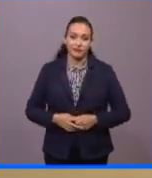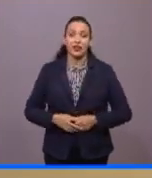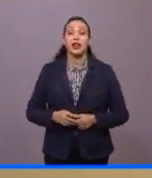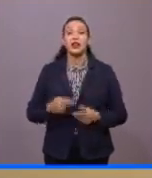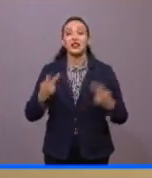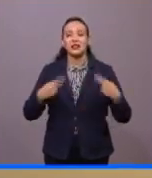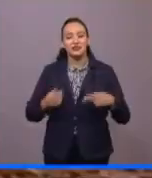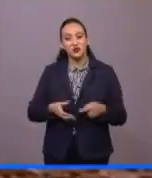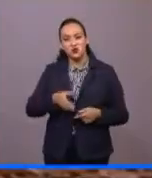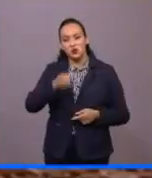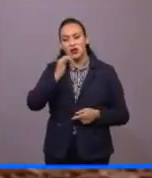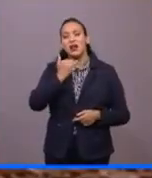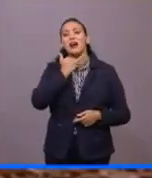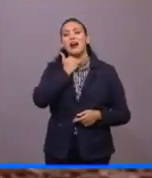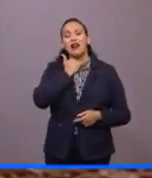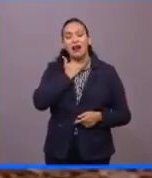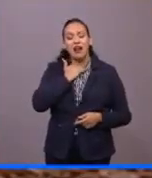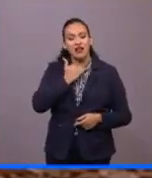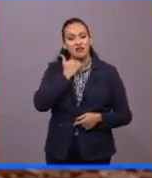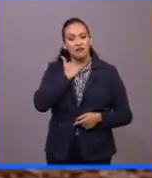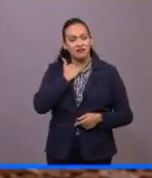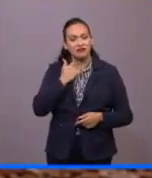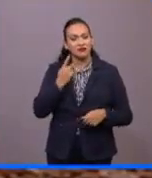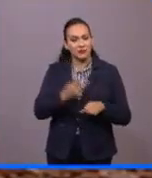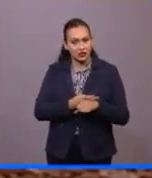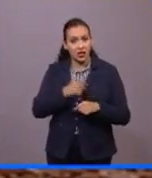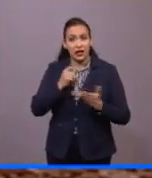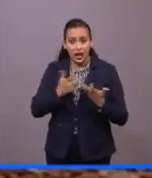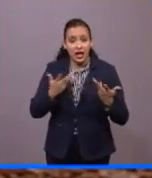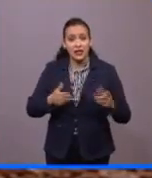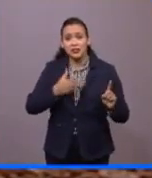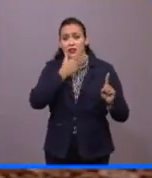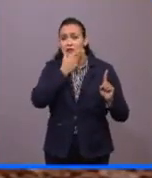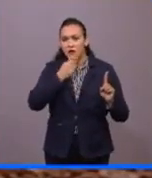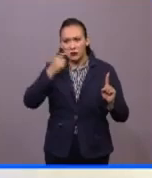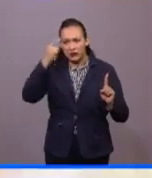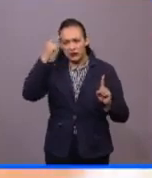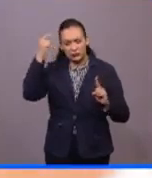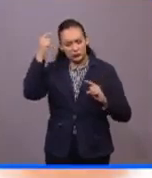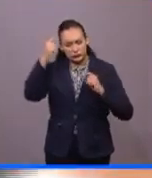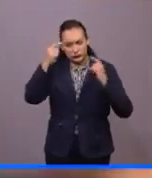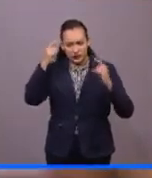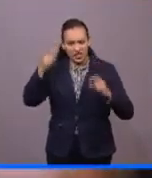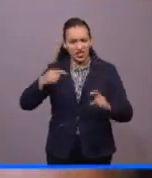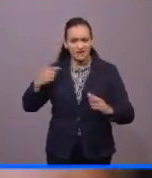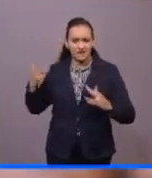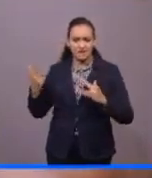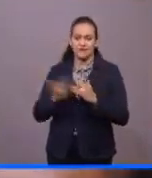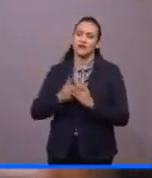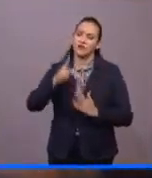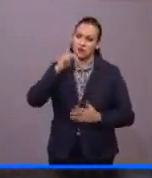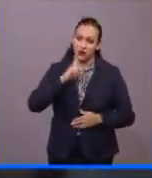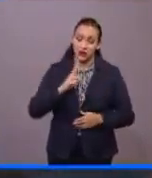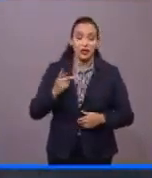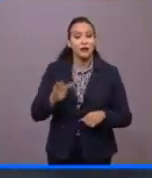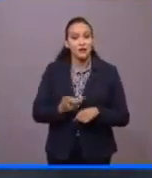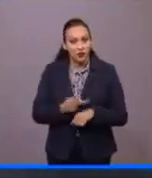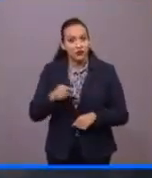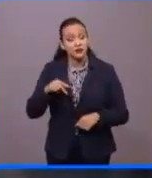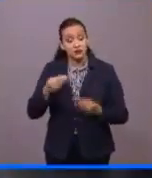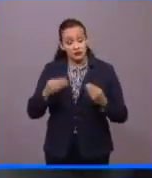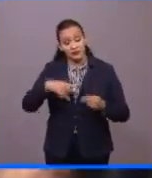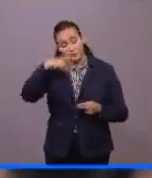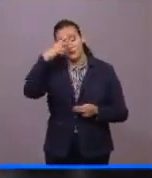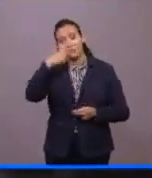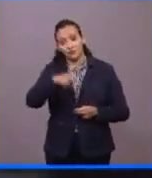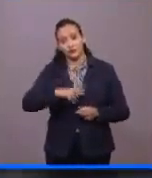El alcohol es también feminicida, denunciaron especialistas al presentar el estudio La relación del alcohol y la violencia en México,